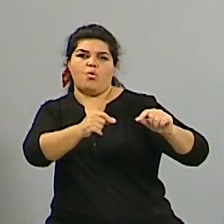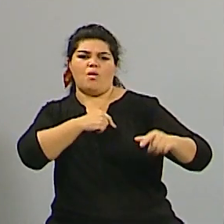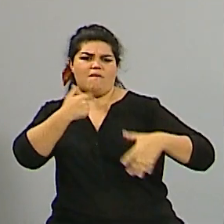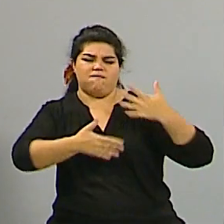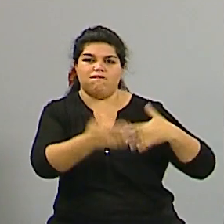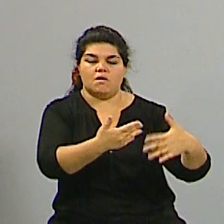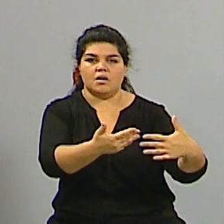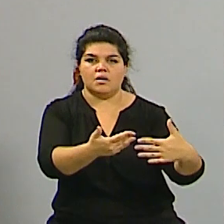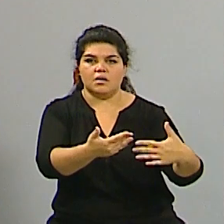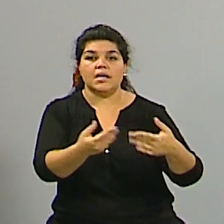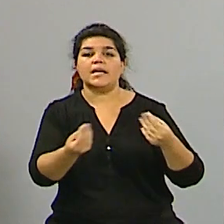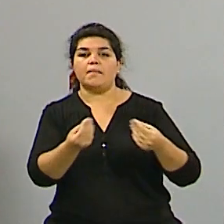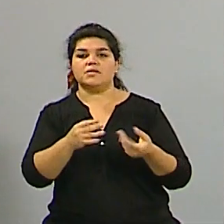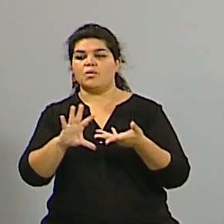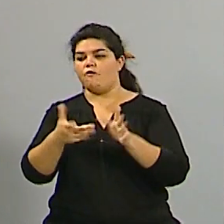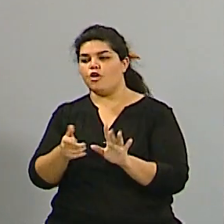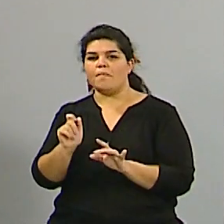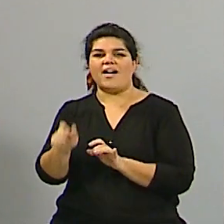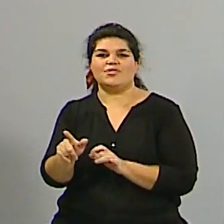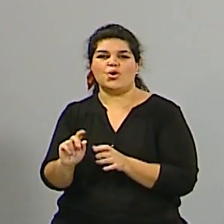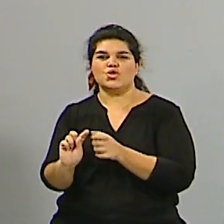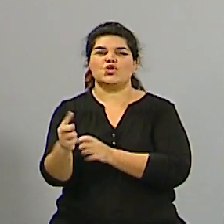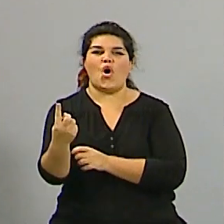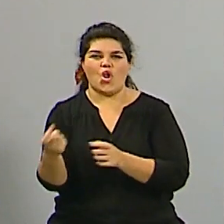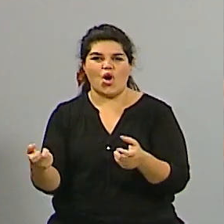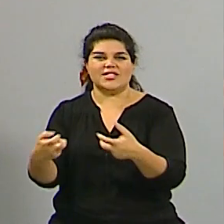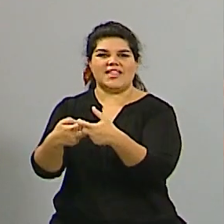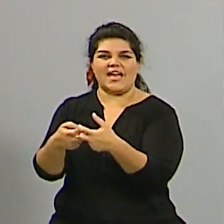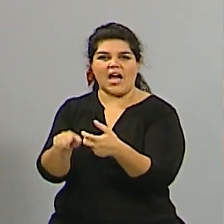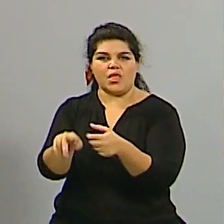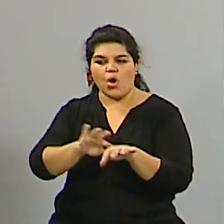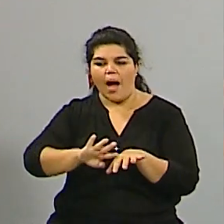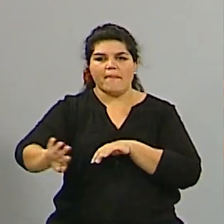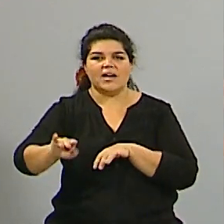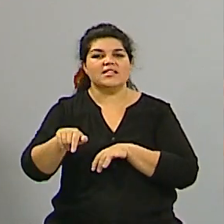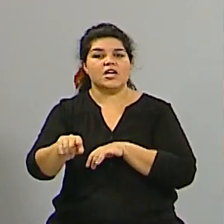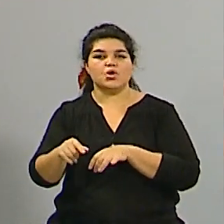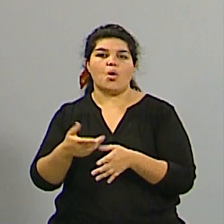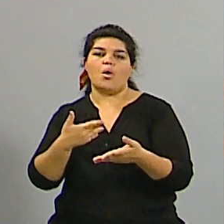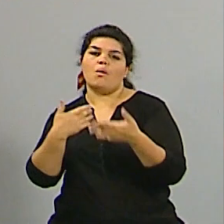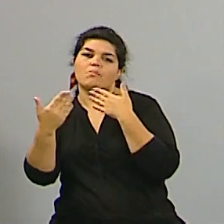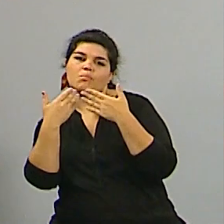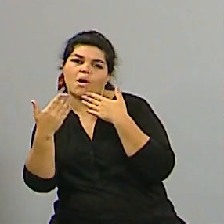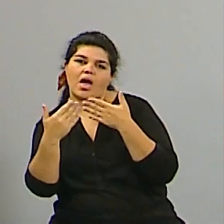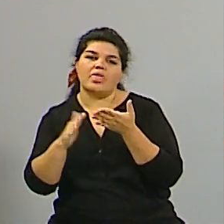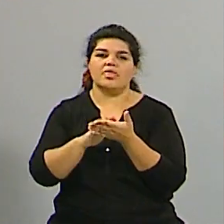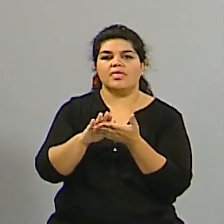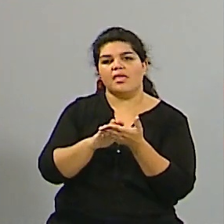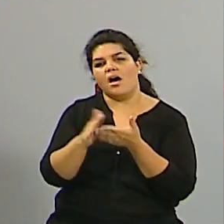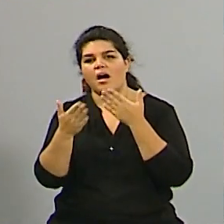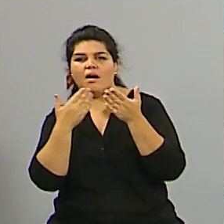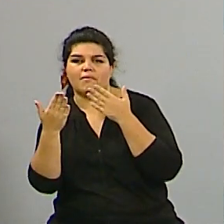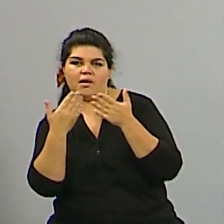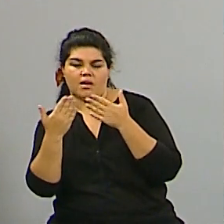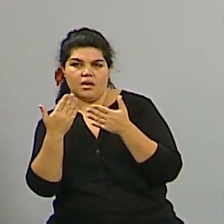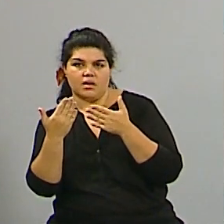un sindicalismo de negociación, como uno puede decir los sectores tradicionales. ¿Por qué? Justamente porque las empresas montaron esos